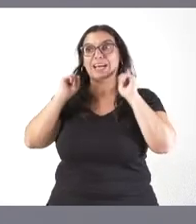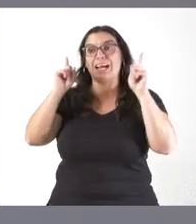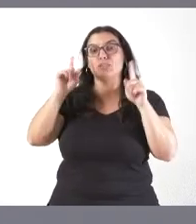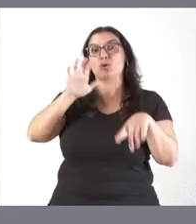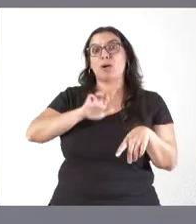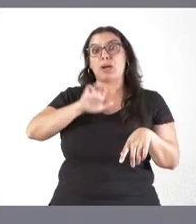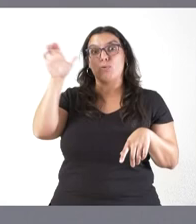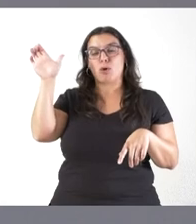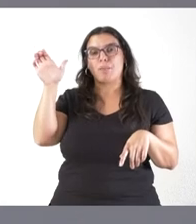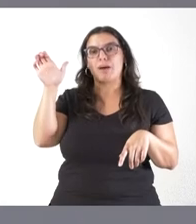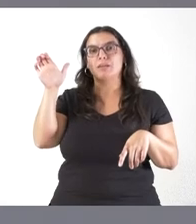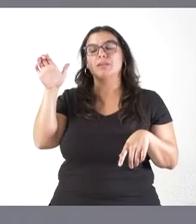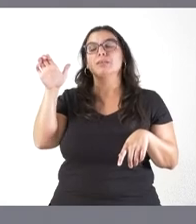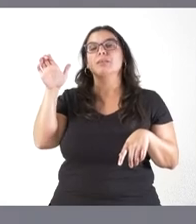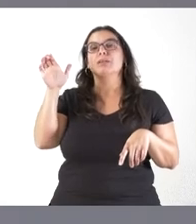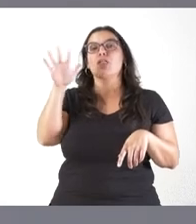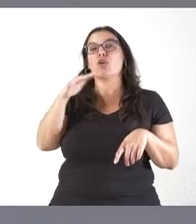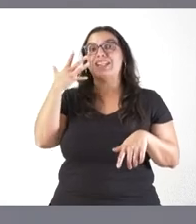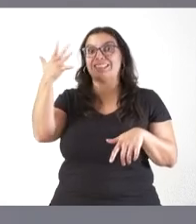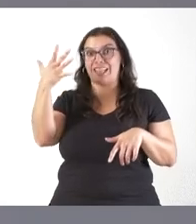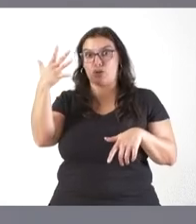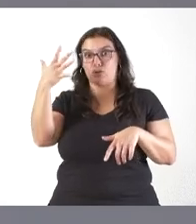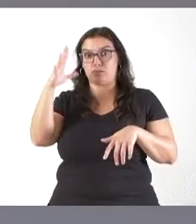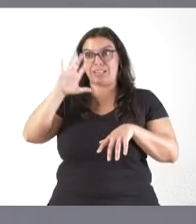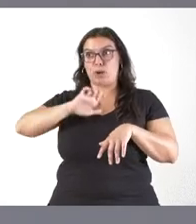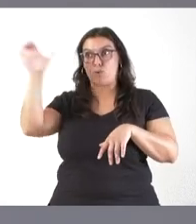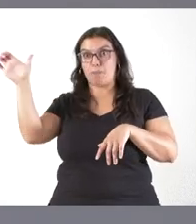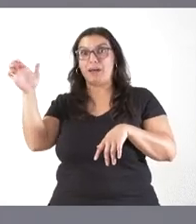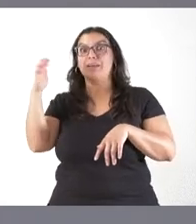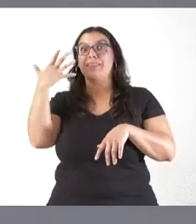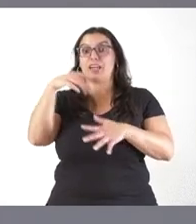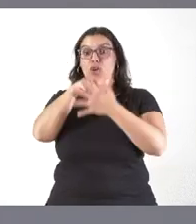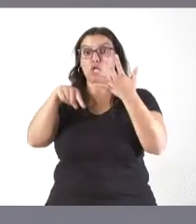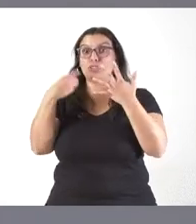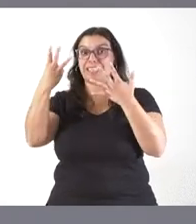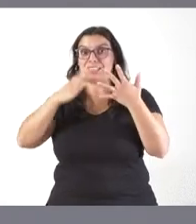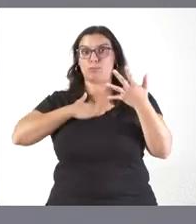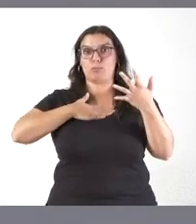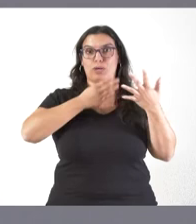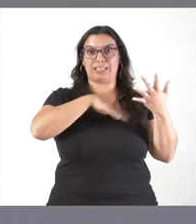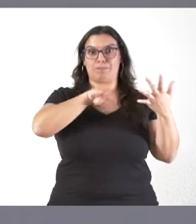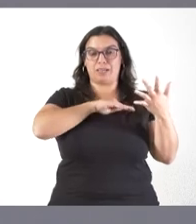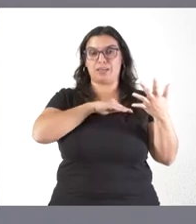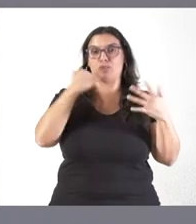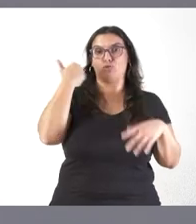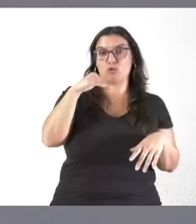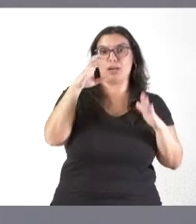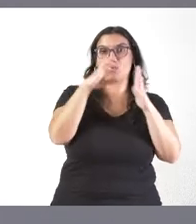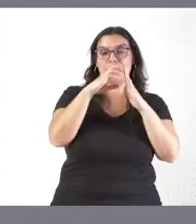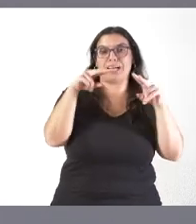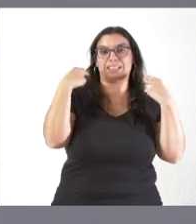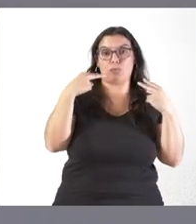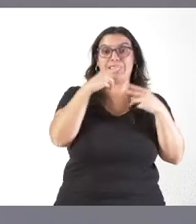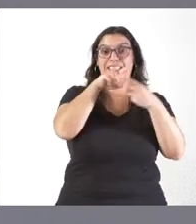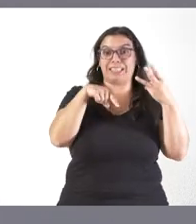cinco zonas nutres en este caso tres de ellas está en España Soria cuenca y teruel y ese inicialmente lo que se ha planteado parte del gobierno